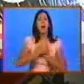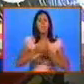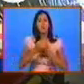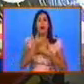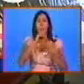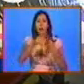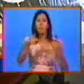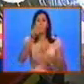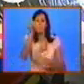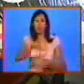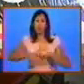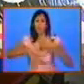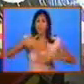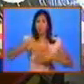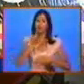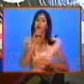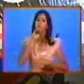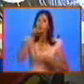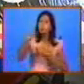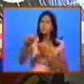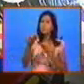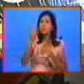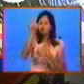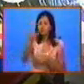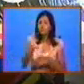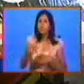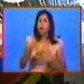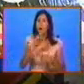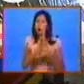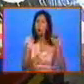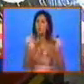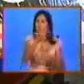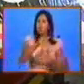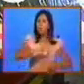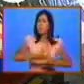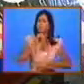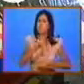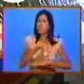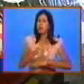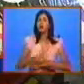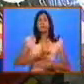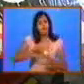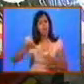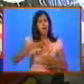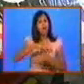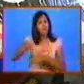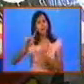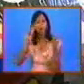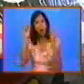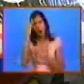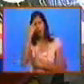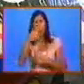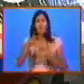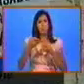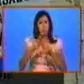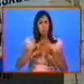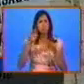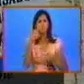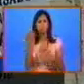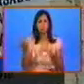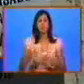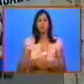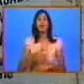hablándole al delincuente, hablándole incluso a la gente que tiene problemas de conducta para que desista de esas cosas, para que haya la paz, y crean lo que es